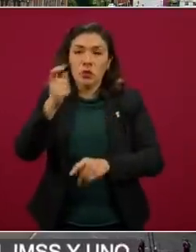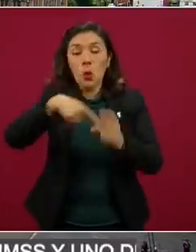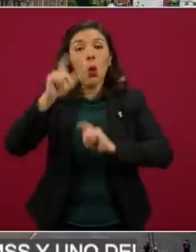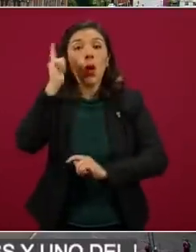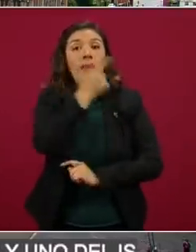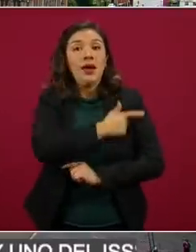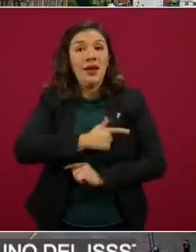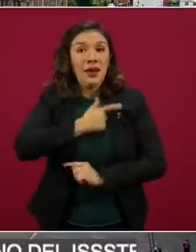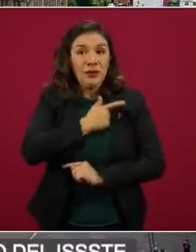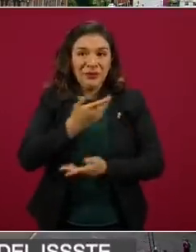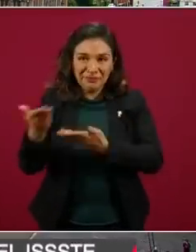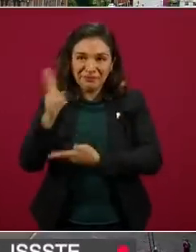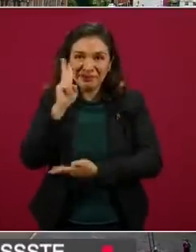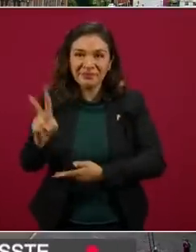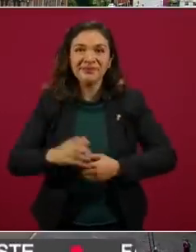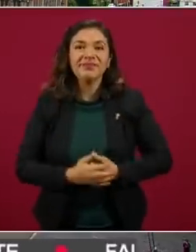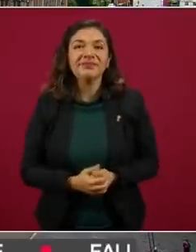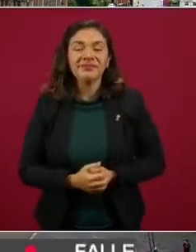todos adelante